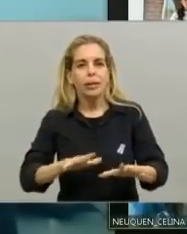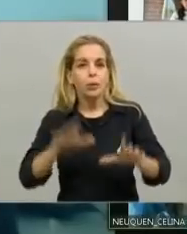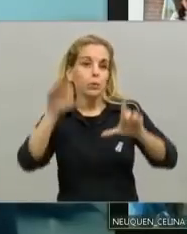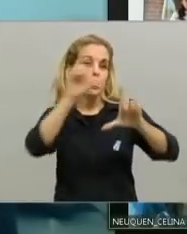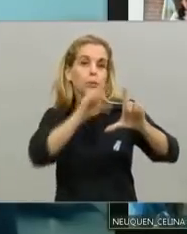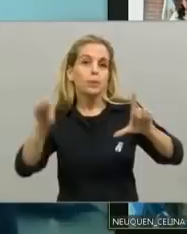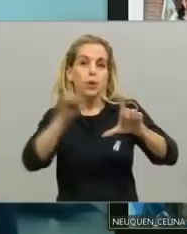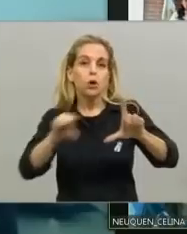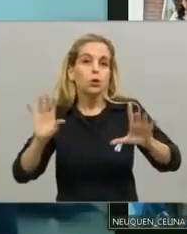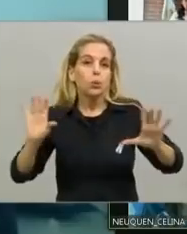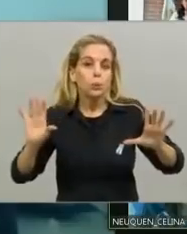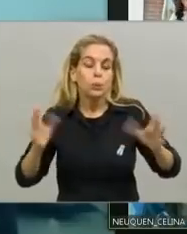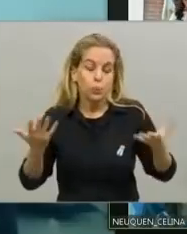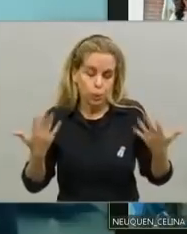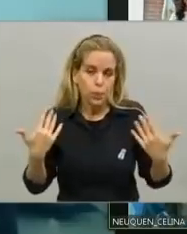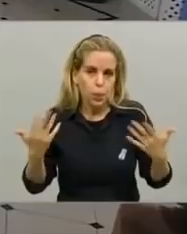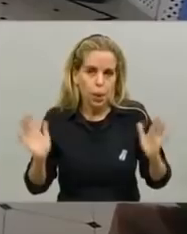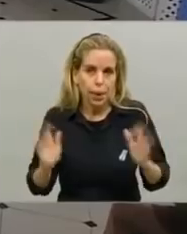Que haya